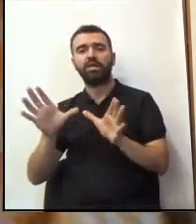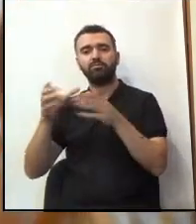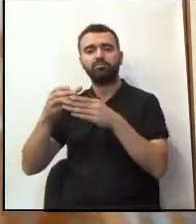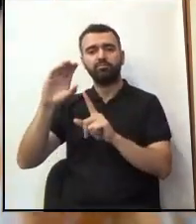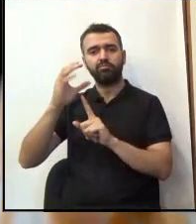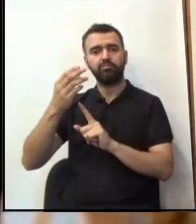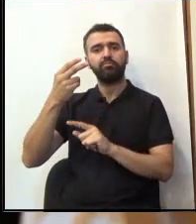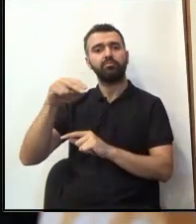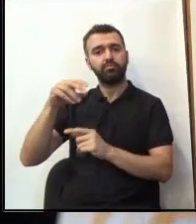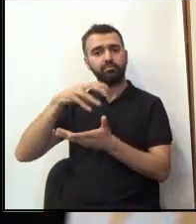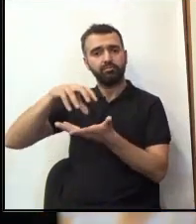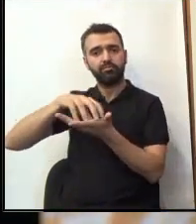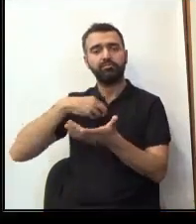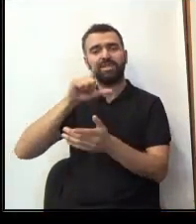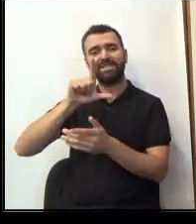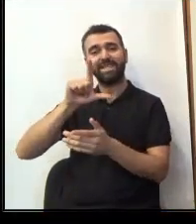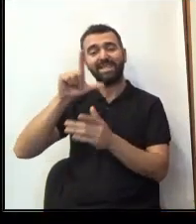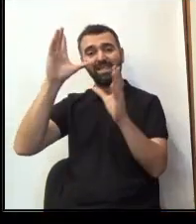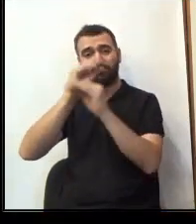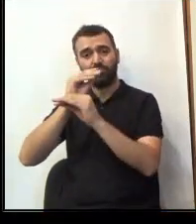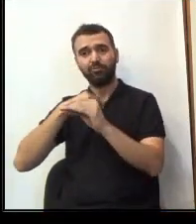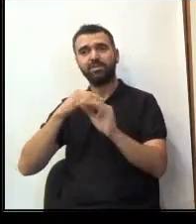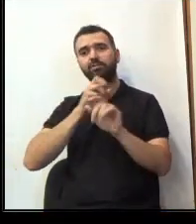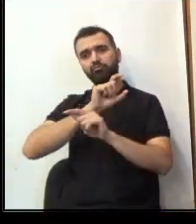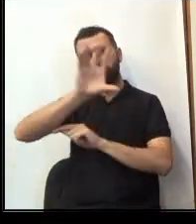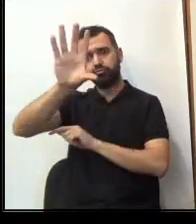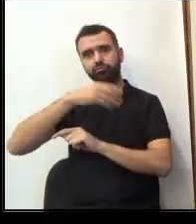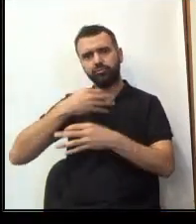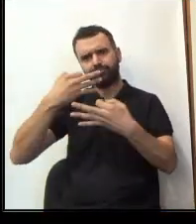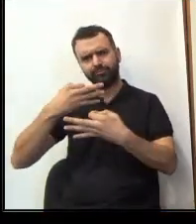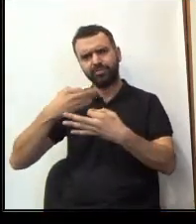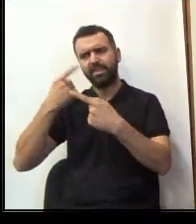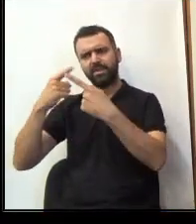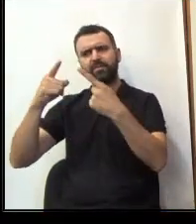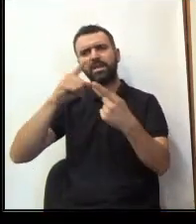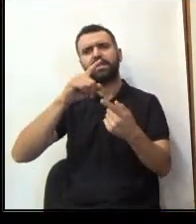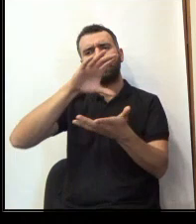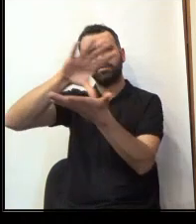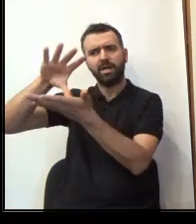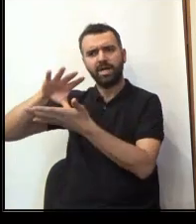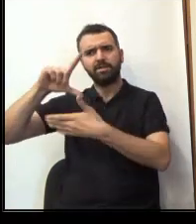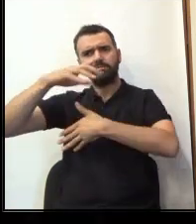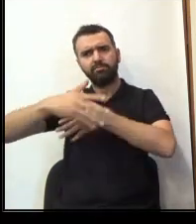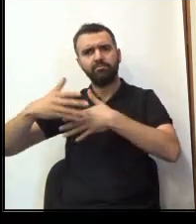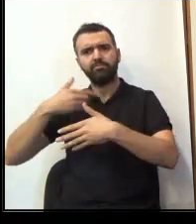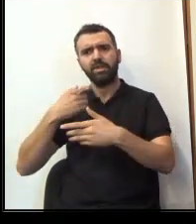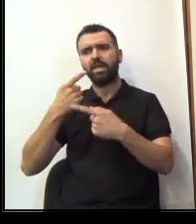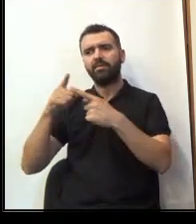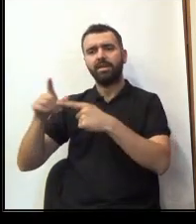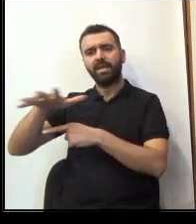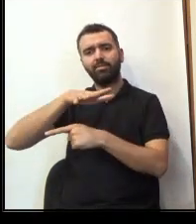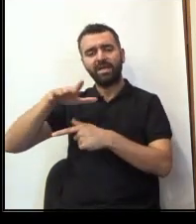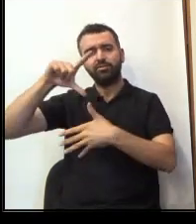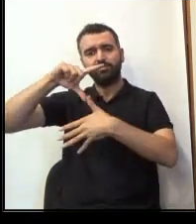Durante 7 noches se exhibieron películas icónicas de diferentes países de la región, con el fin de generar espacios para el cine latinoamericano